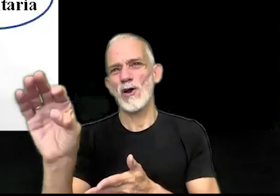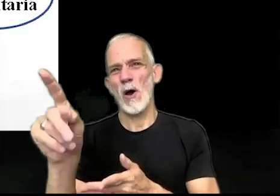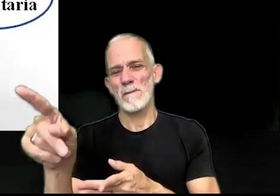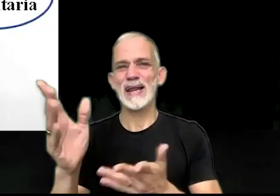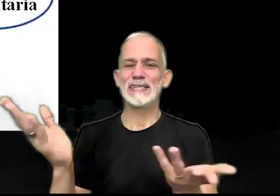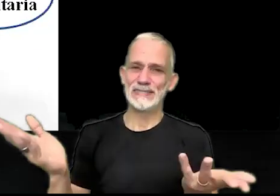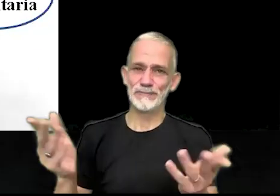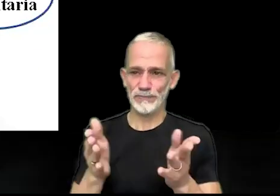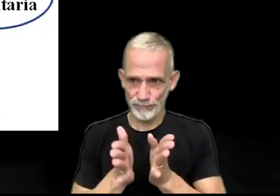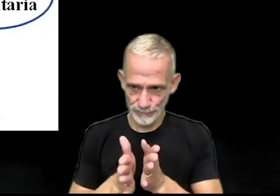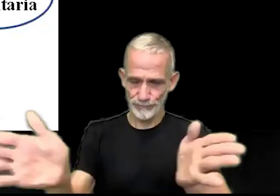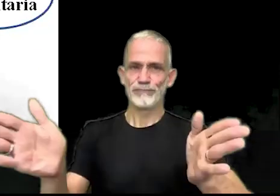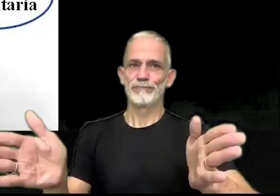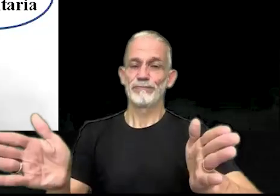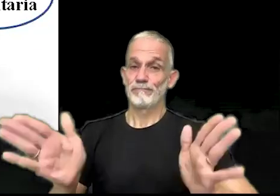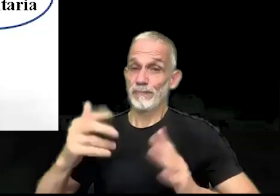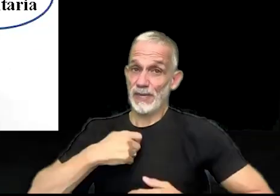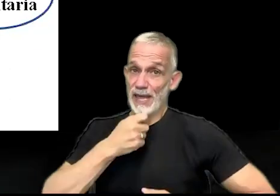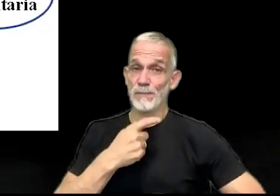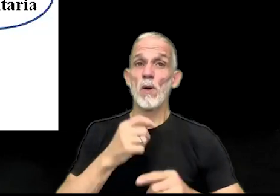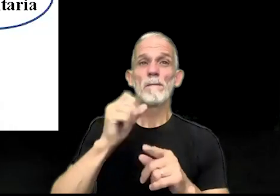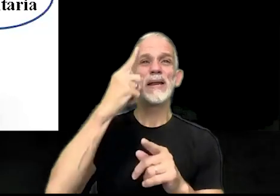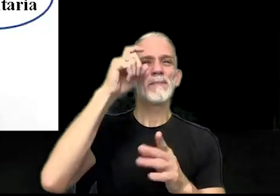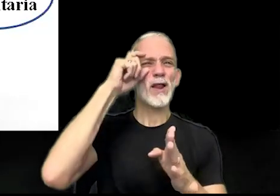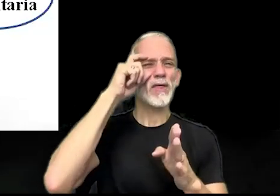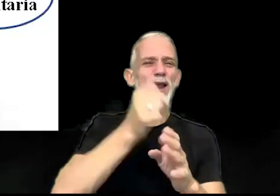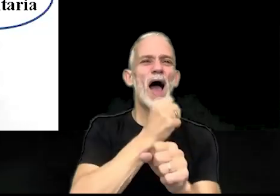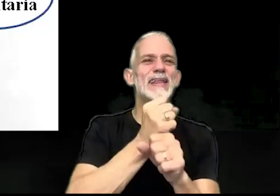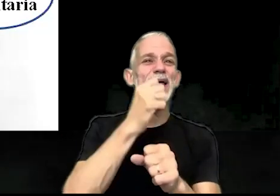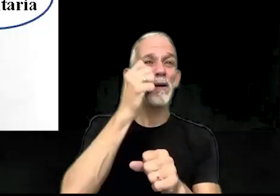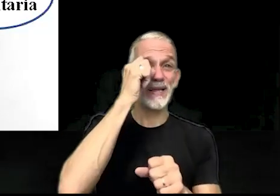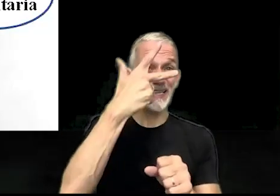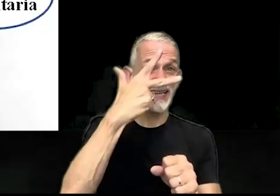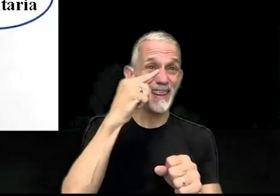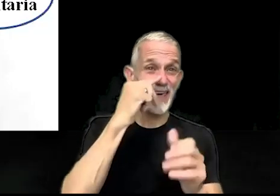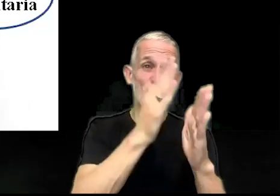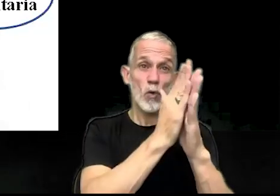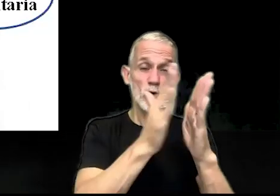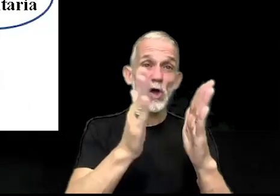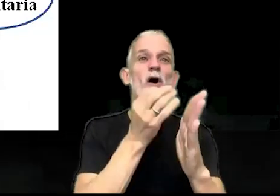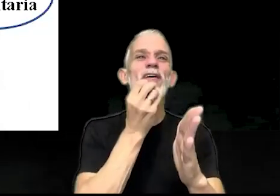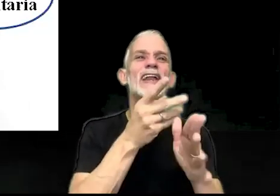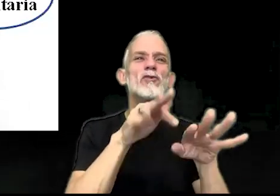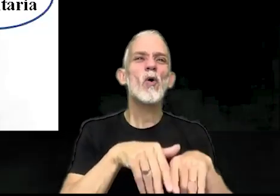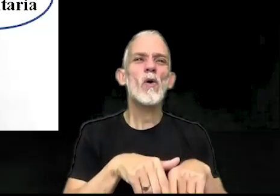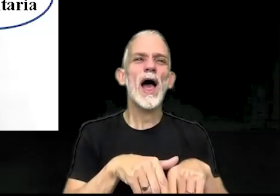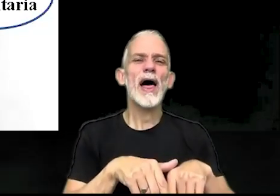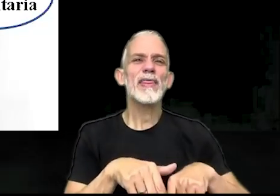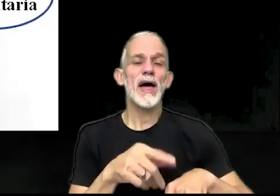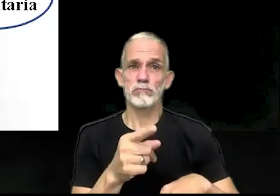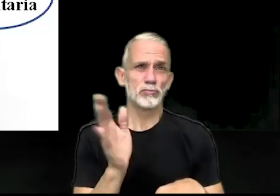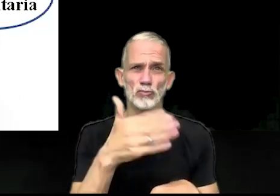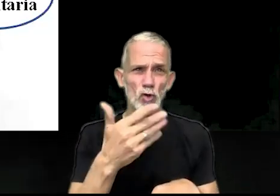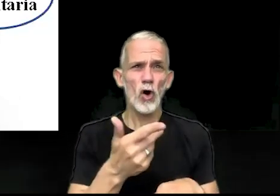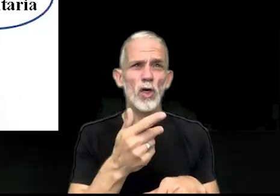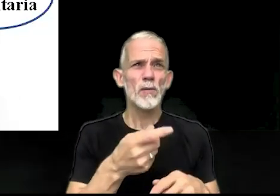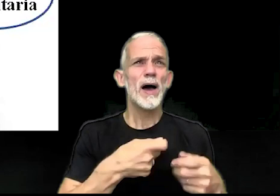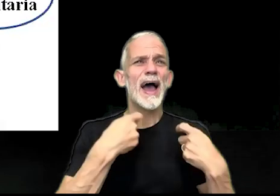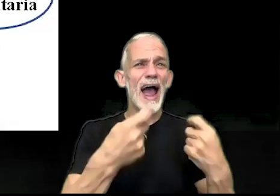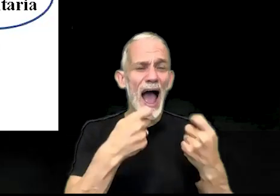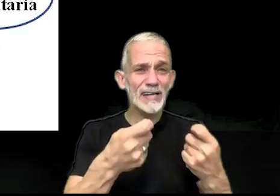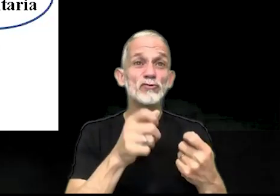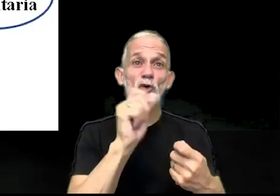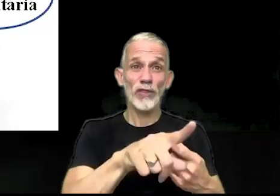O sea, en mi ejemplo, desde el 1 de enero hasta el 23 de junio, la declaración jurada y todas las